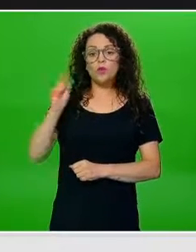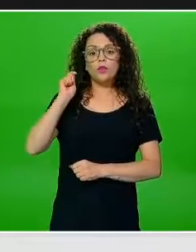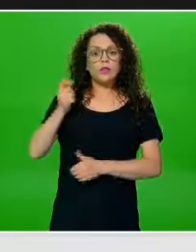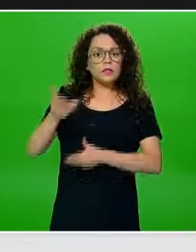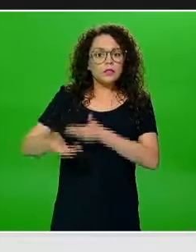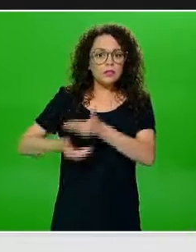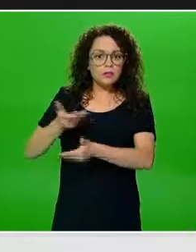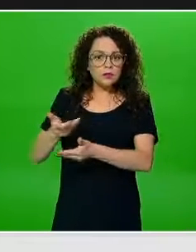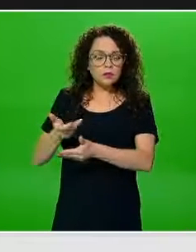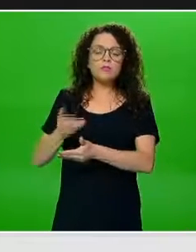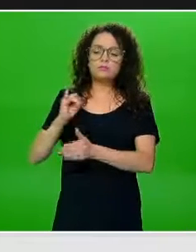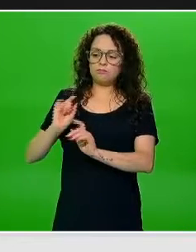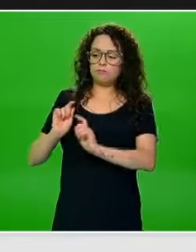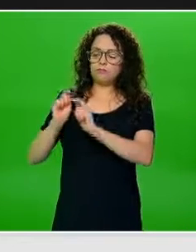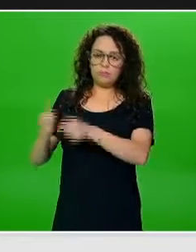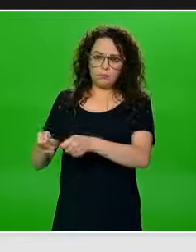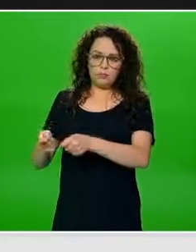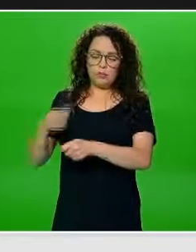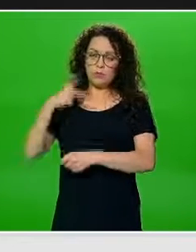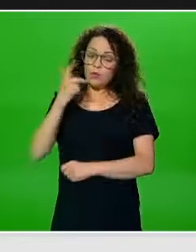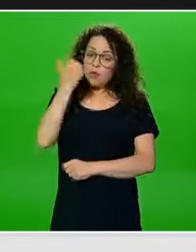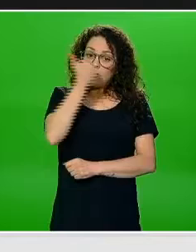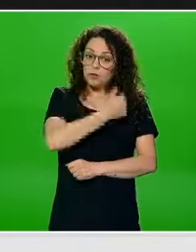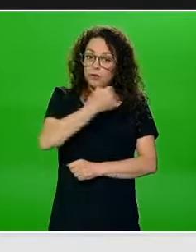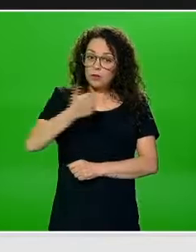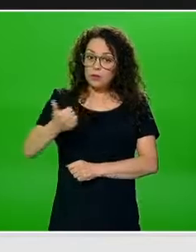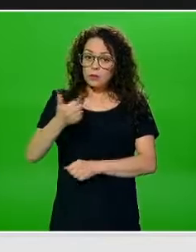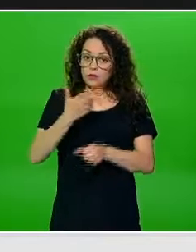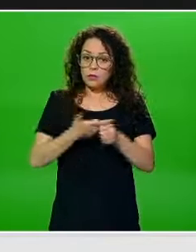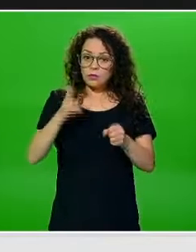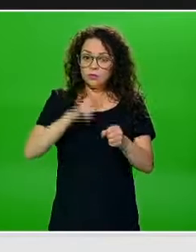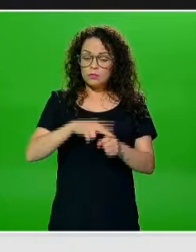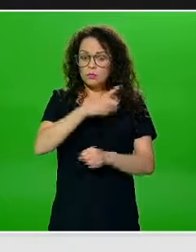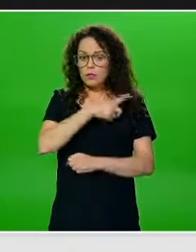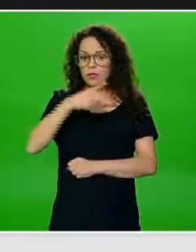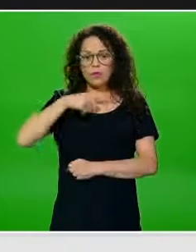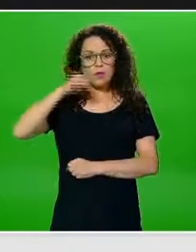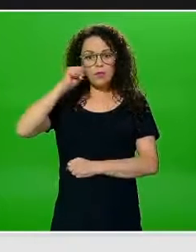servicios, pero para cada unidad manteniendo siempre este